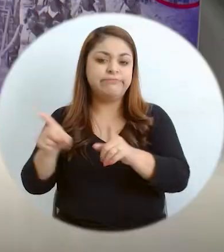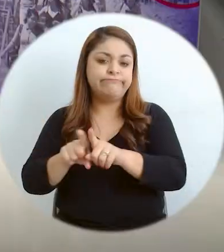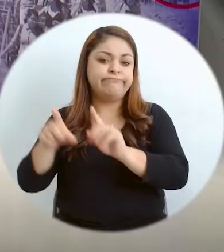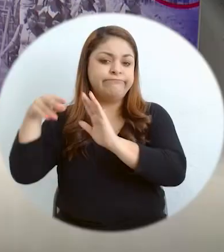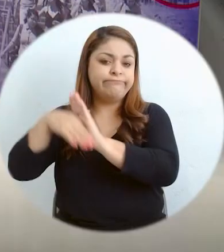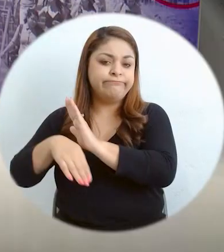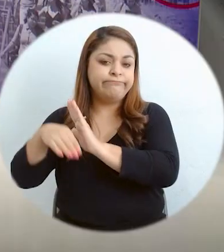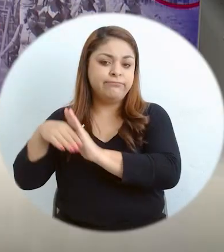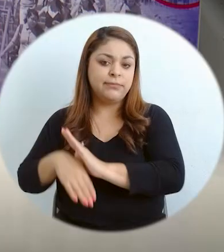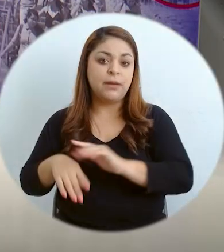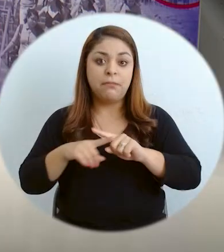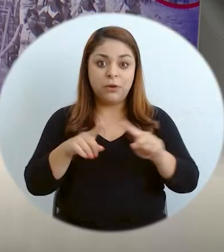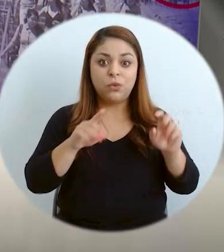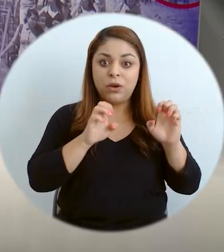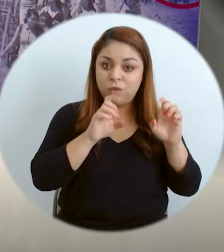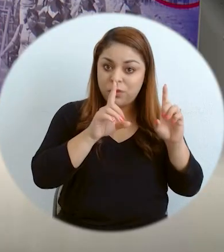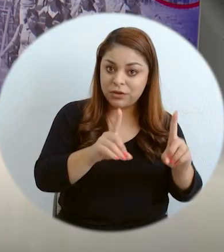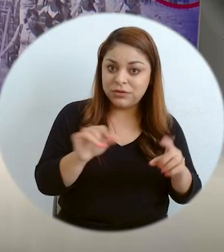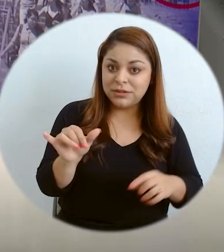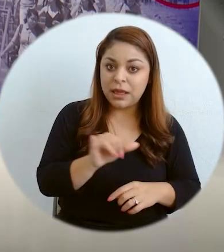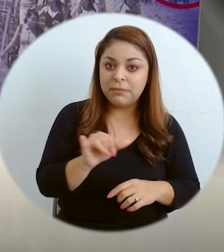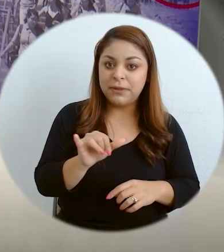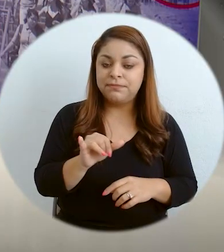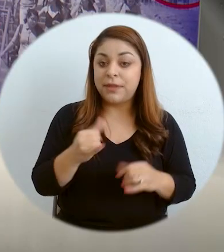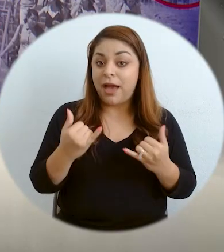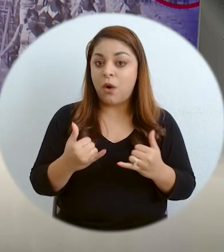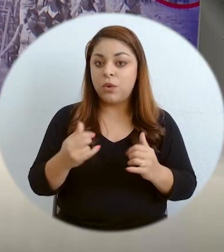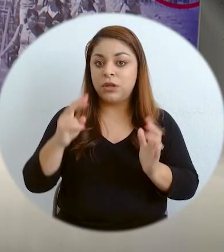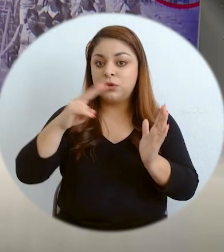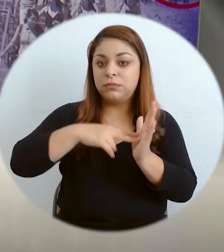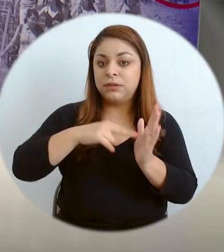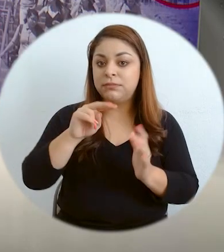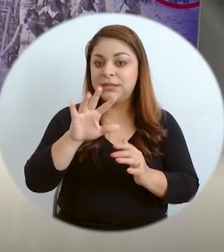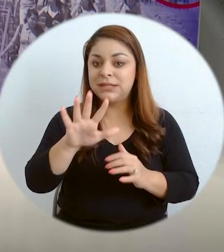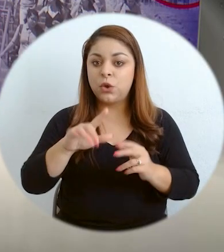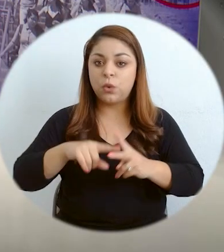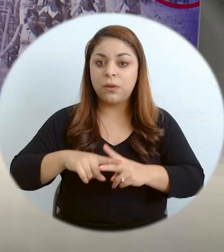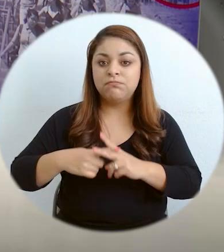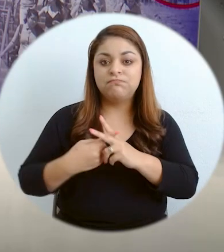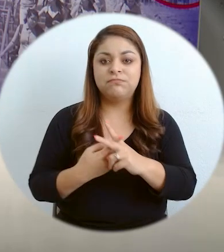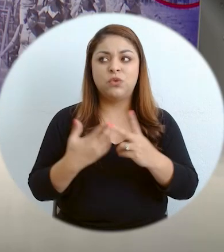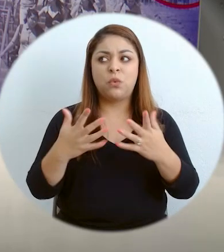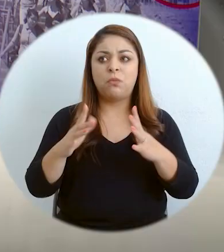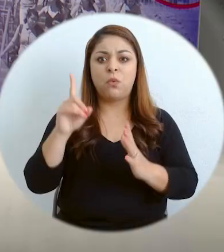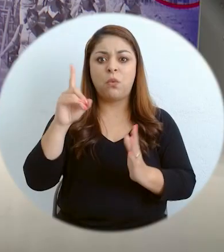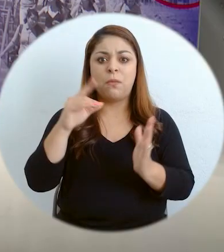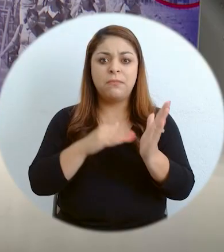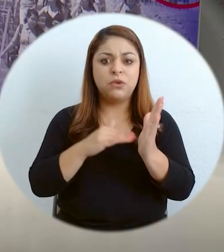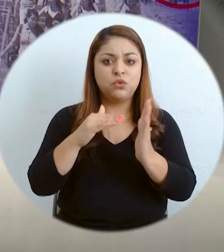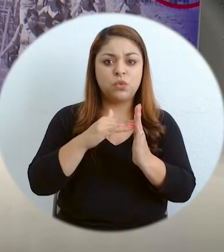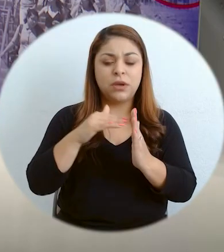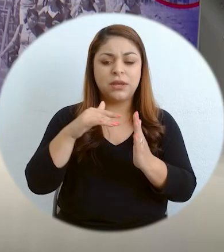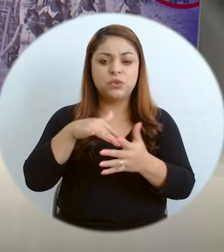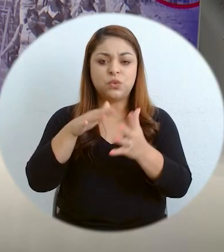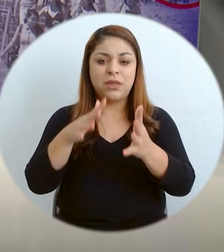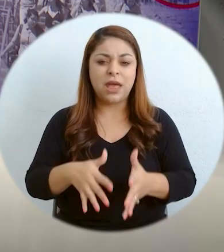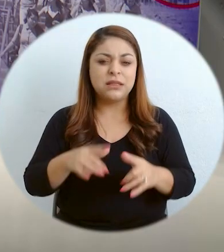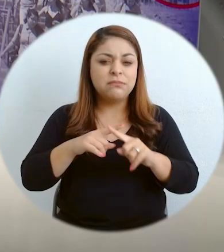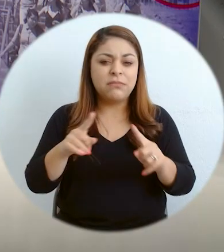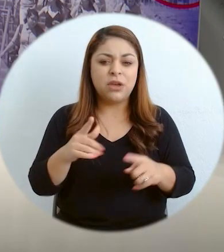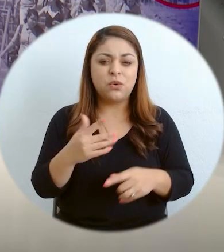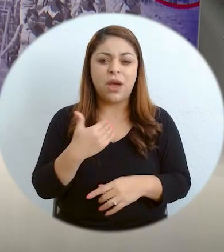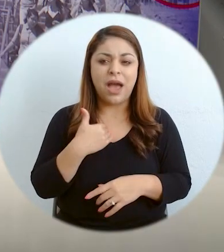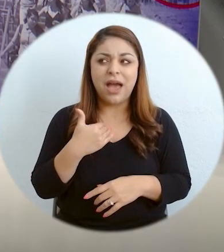ciclo lectivo 2025 con cerca de 1 millón de estudiantes, pero aún así pues tenemos casi 1.000